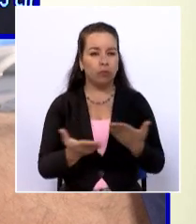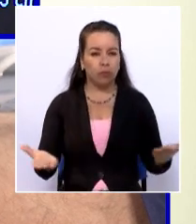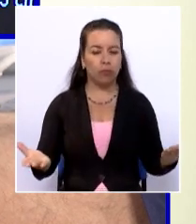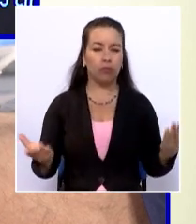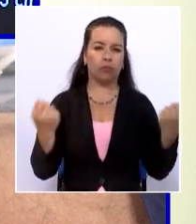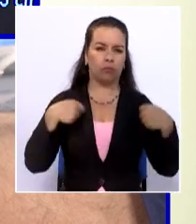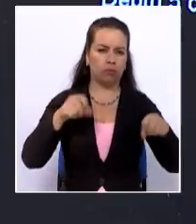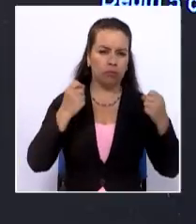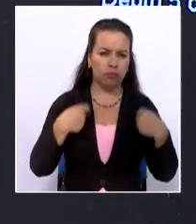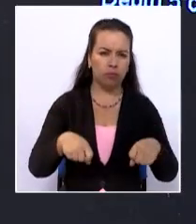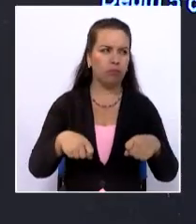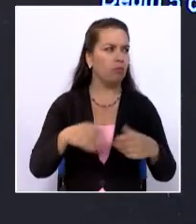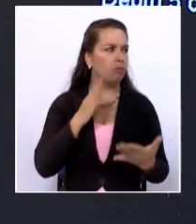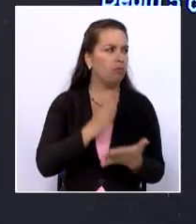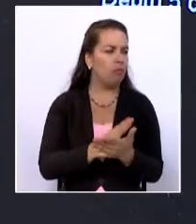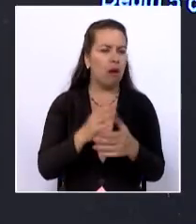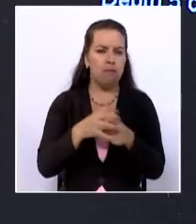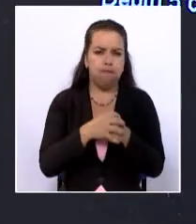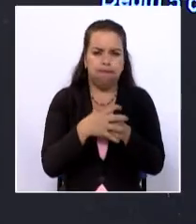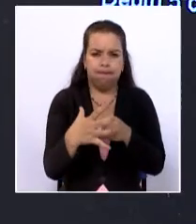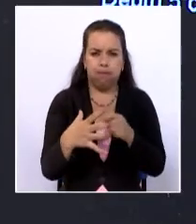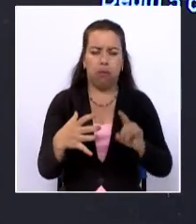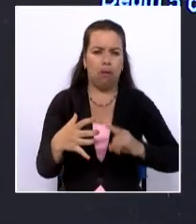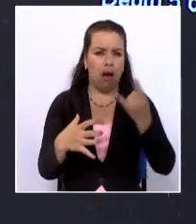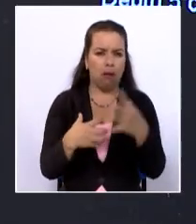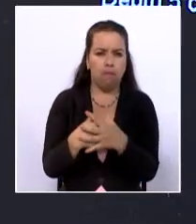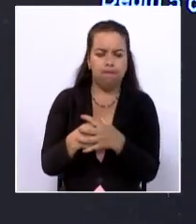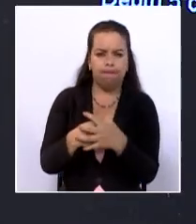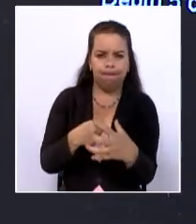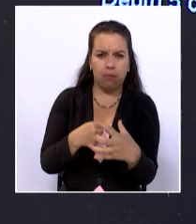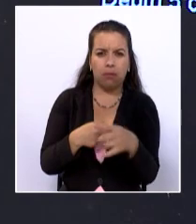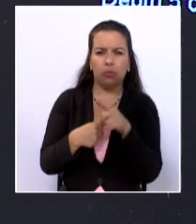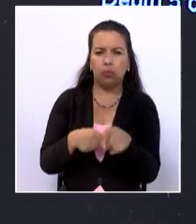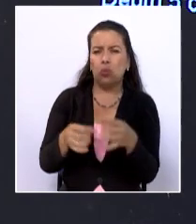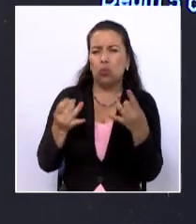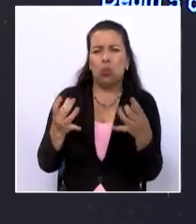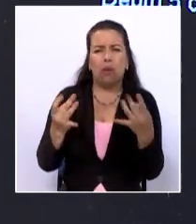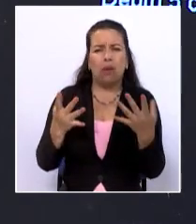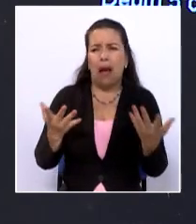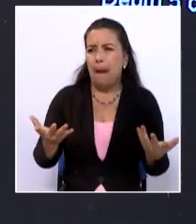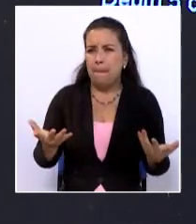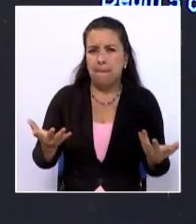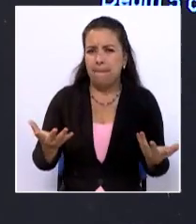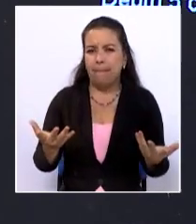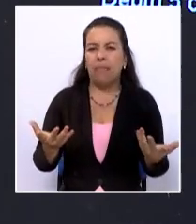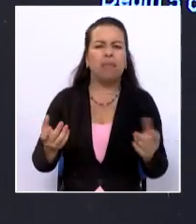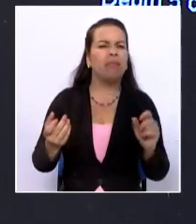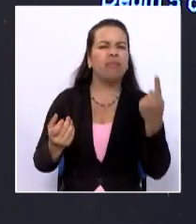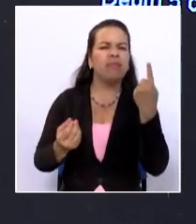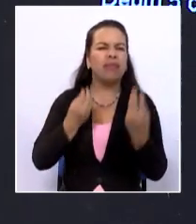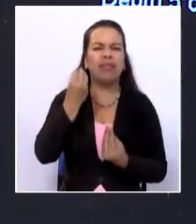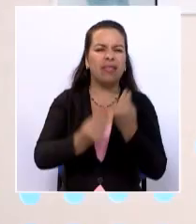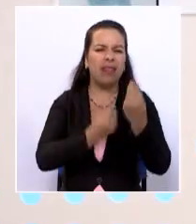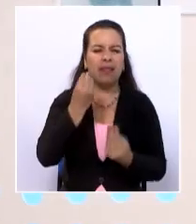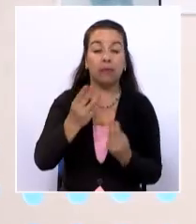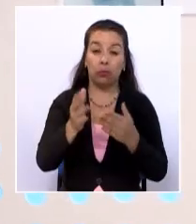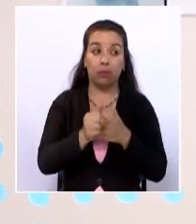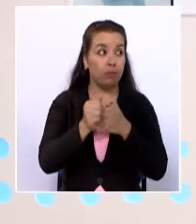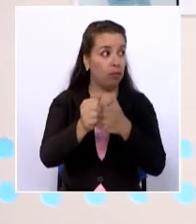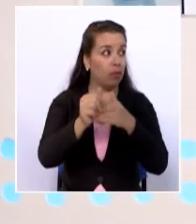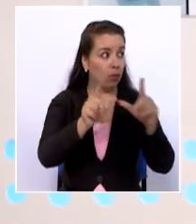paciente con algún tipo de inflamación una bolsita inflamación que apelar un cuadro dolor incapacitante lo primero que hacemos es a través de los métodos diagnósticos